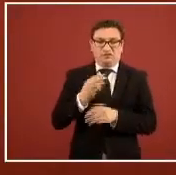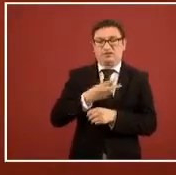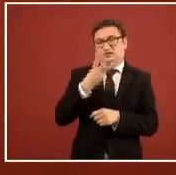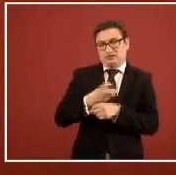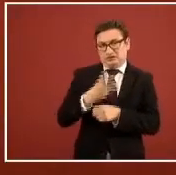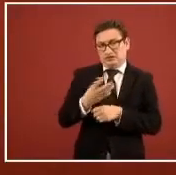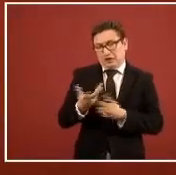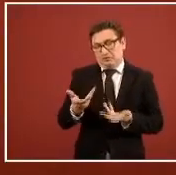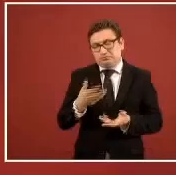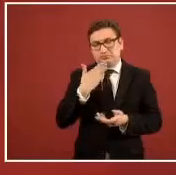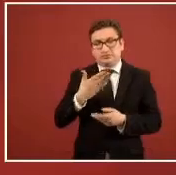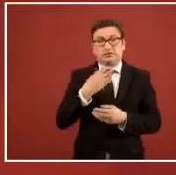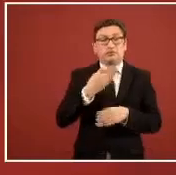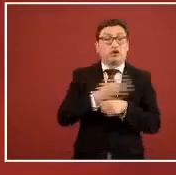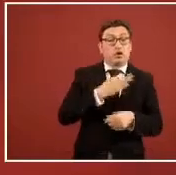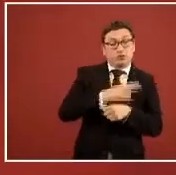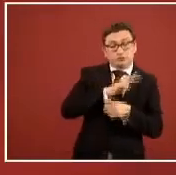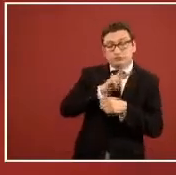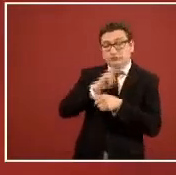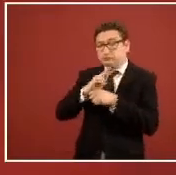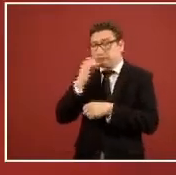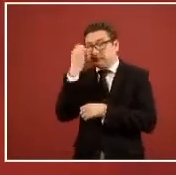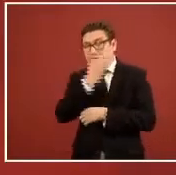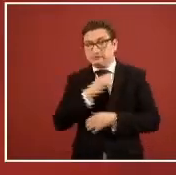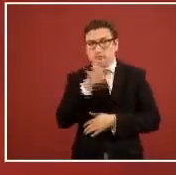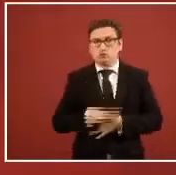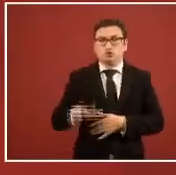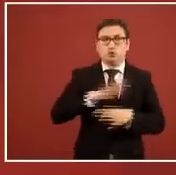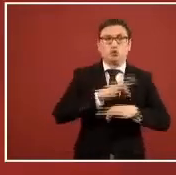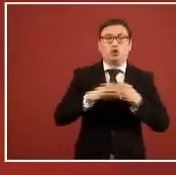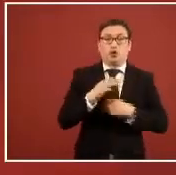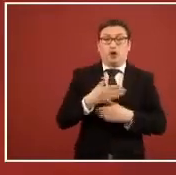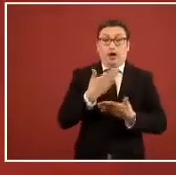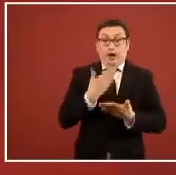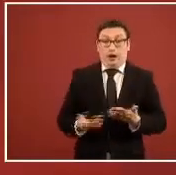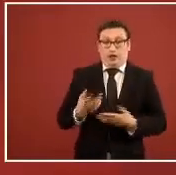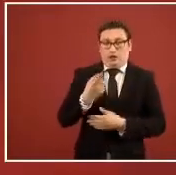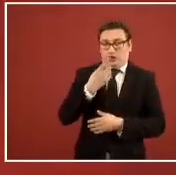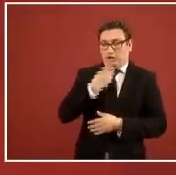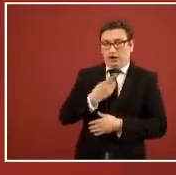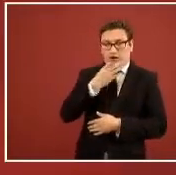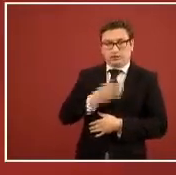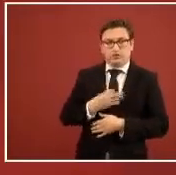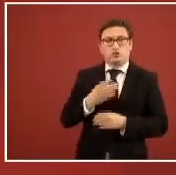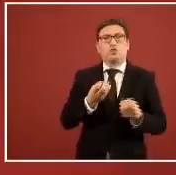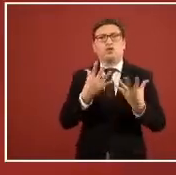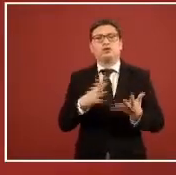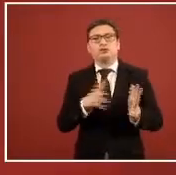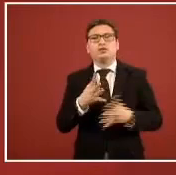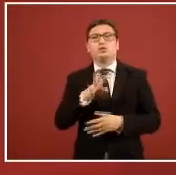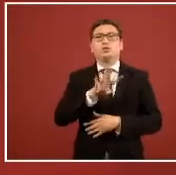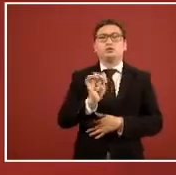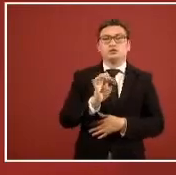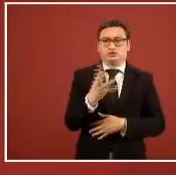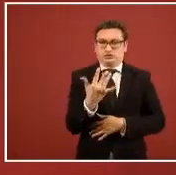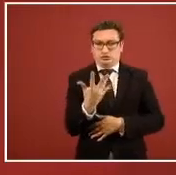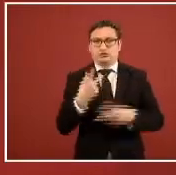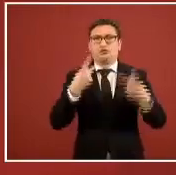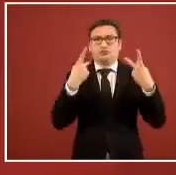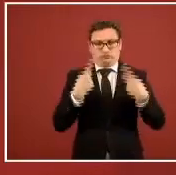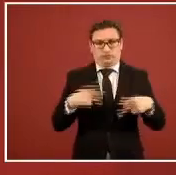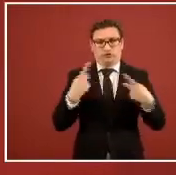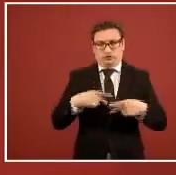red negativa que monitorea todo el sistema, el día de hoy nos reportaba alrededor de 450